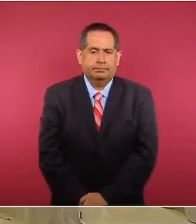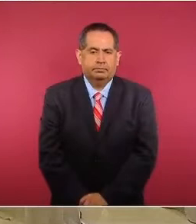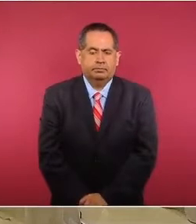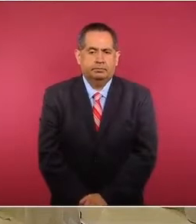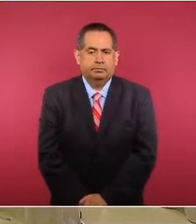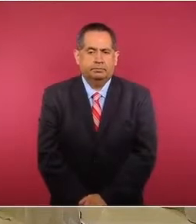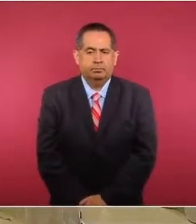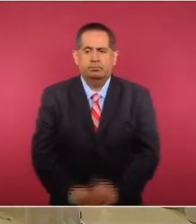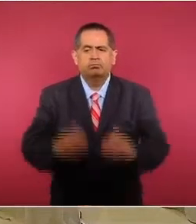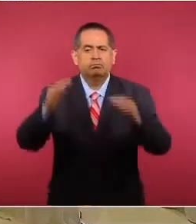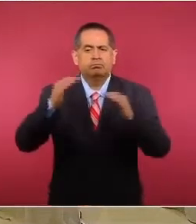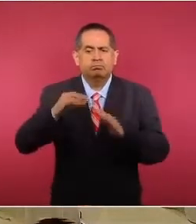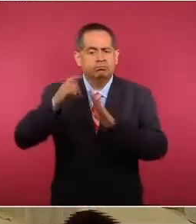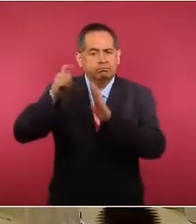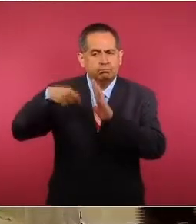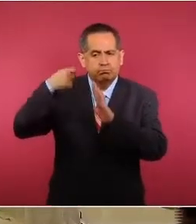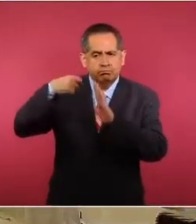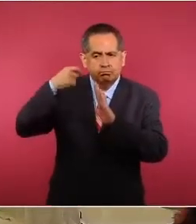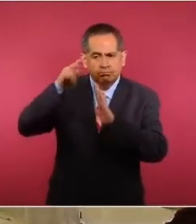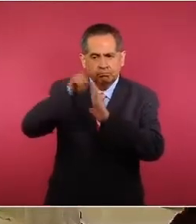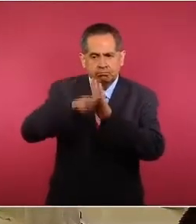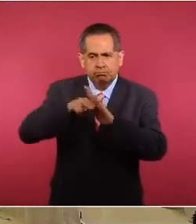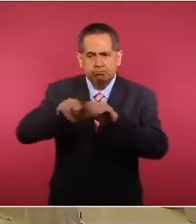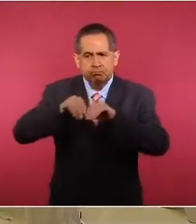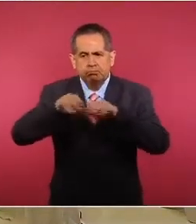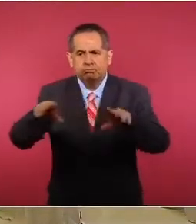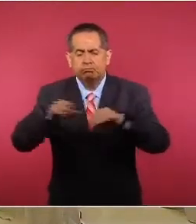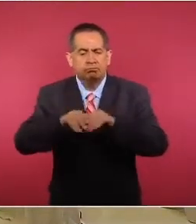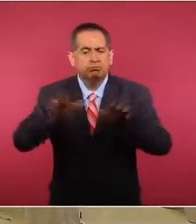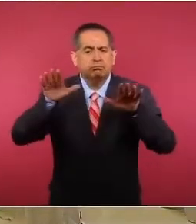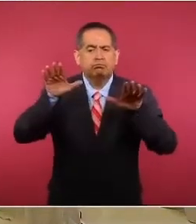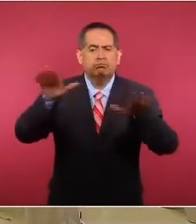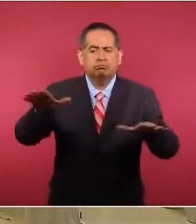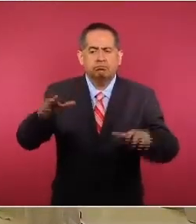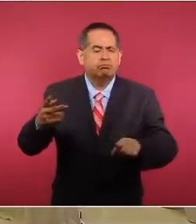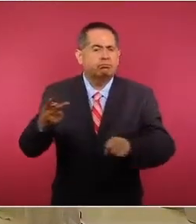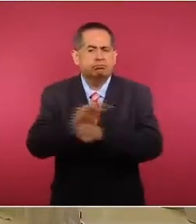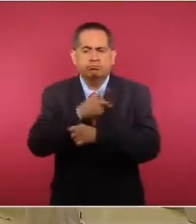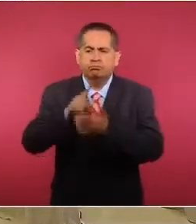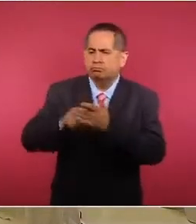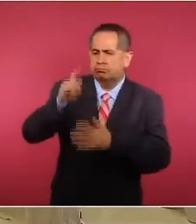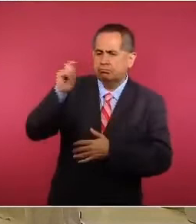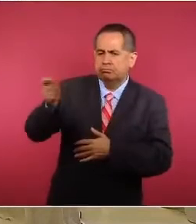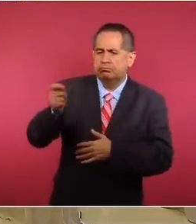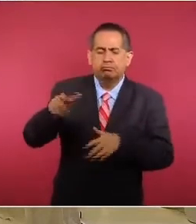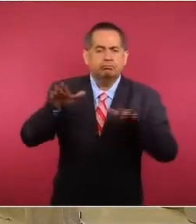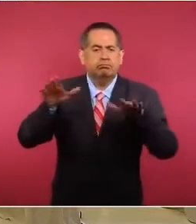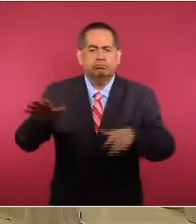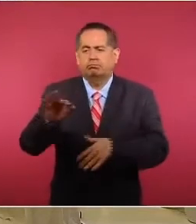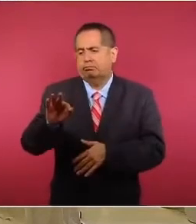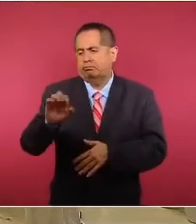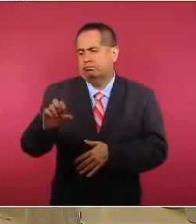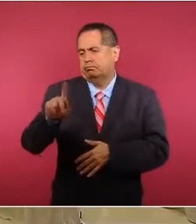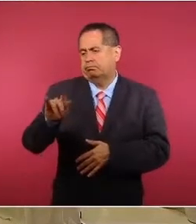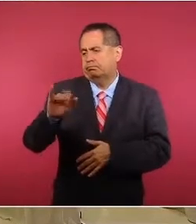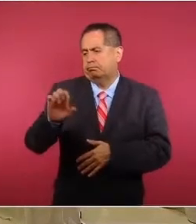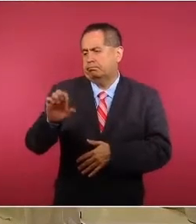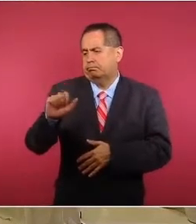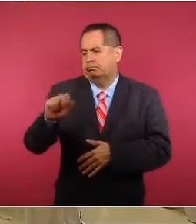Vamos con los videos del aeropuerto Felipe Ángeles y con la